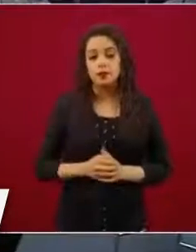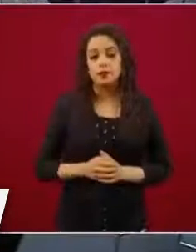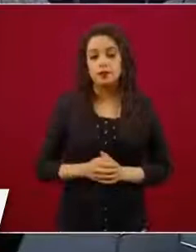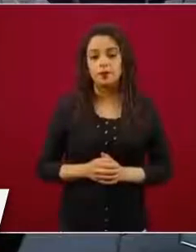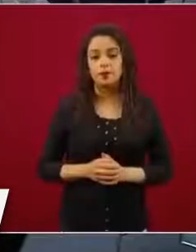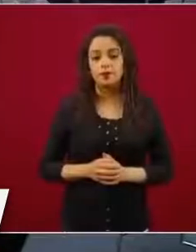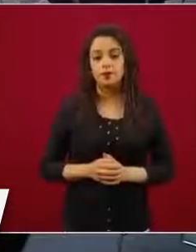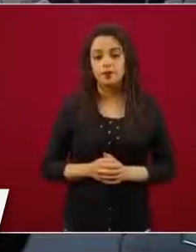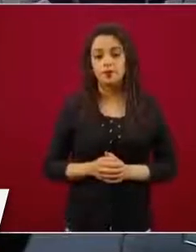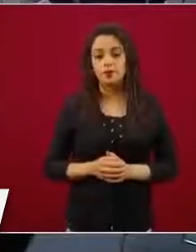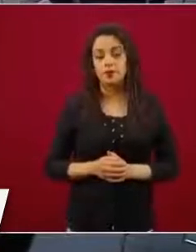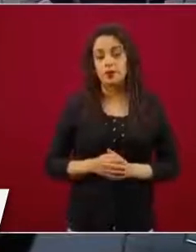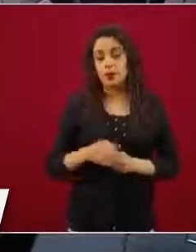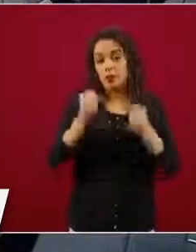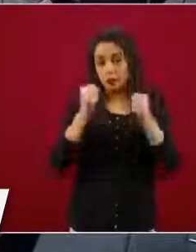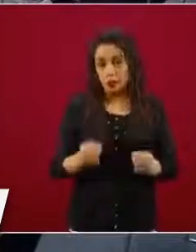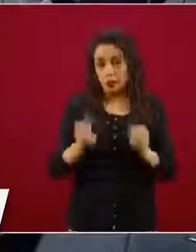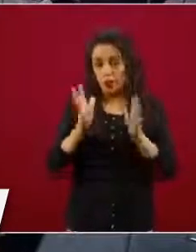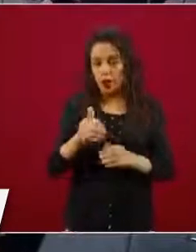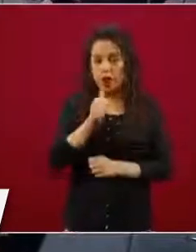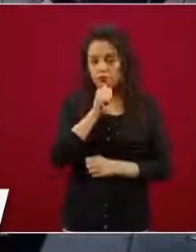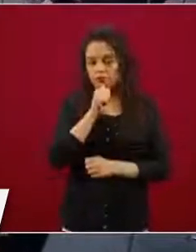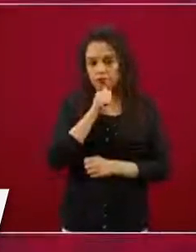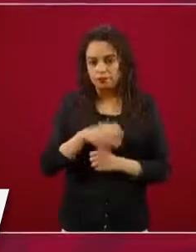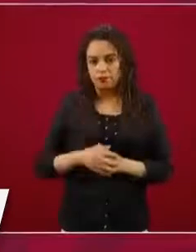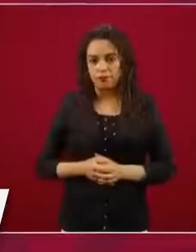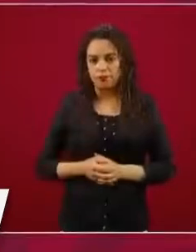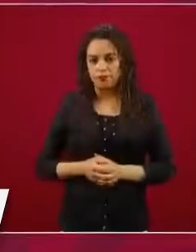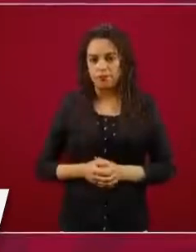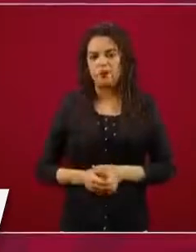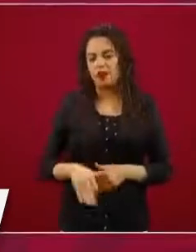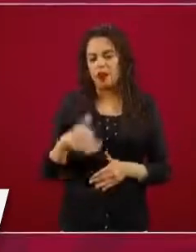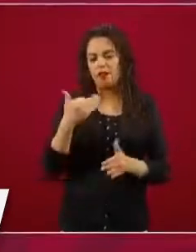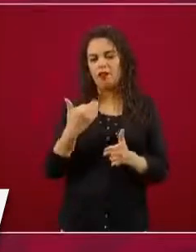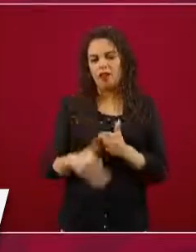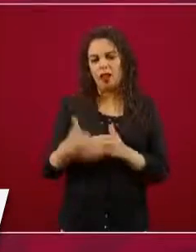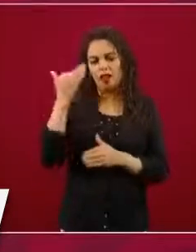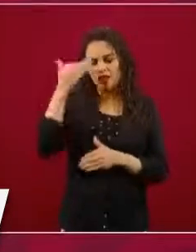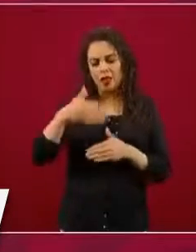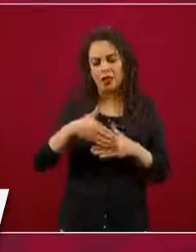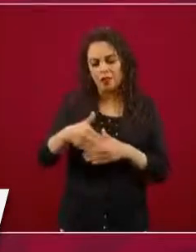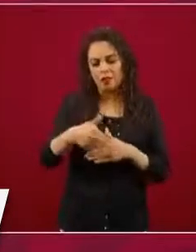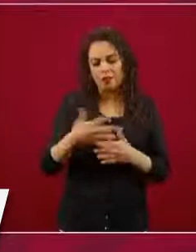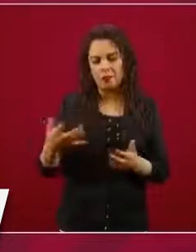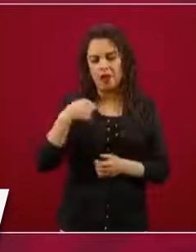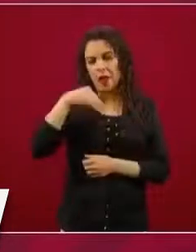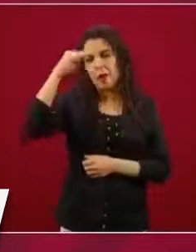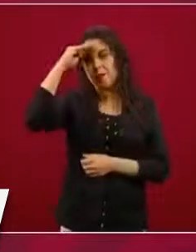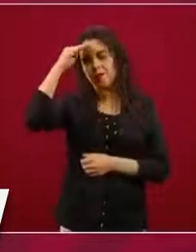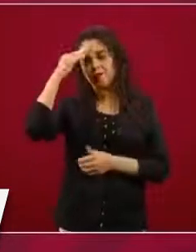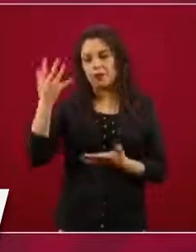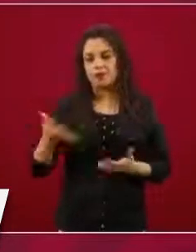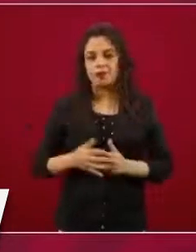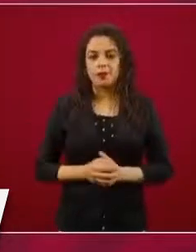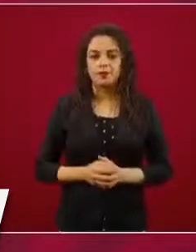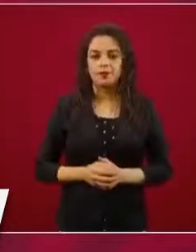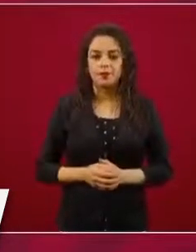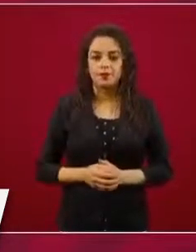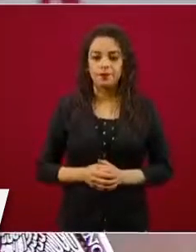Por lo pronto, tengo tiempo todavía, ¿no? Para pensarlo. Lo que no quiero